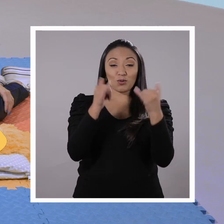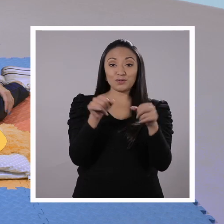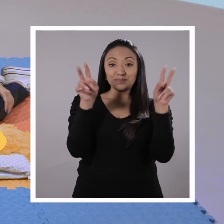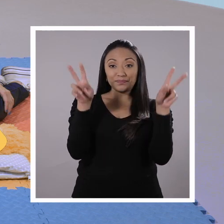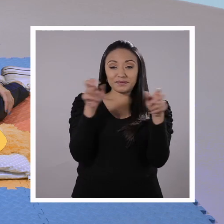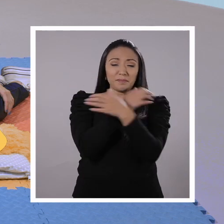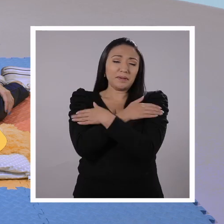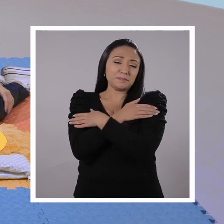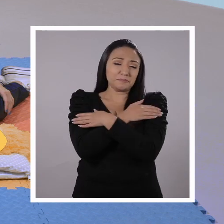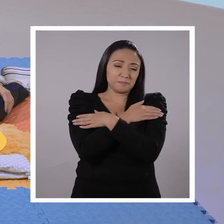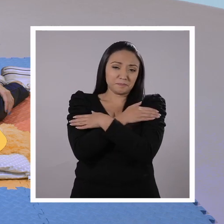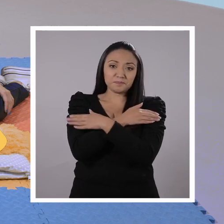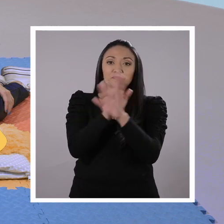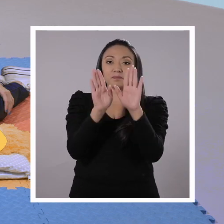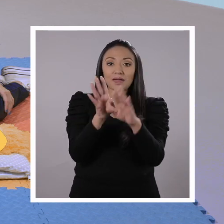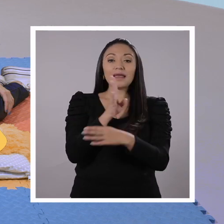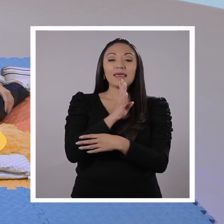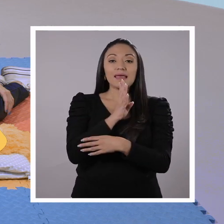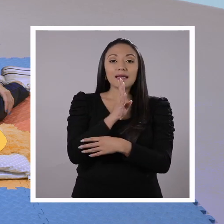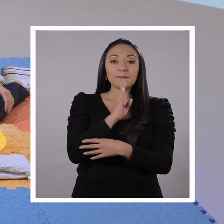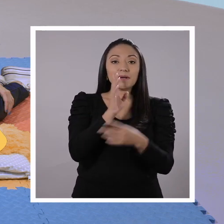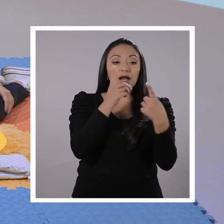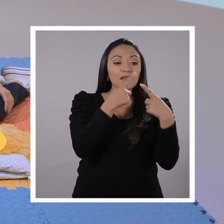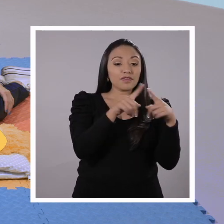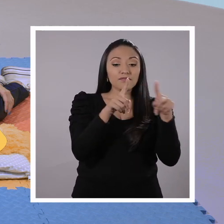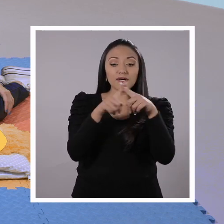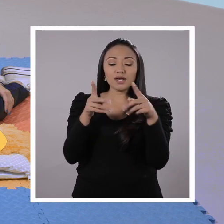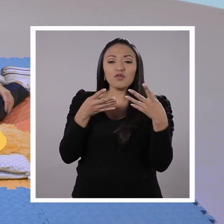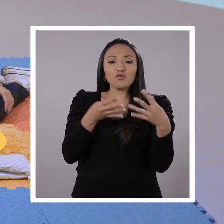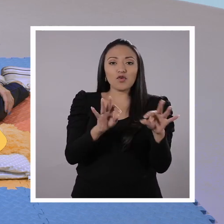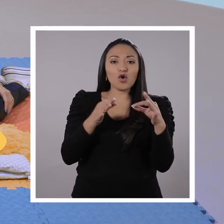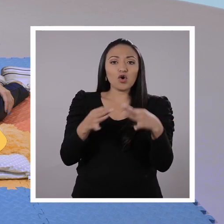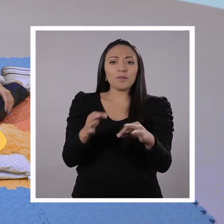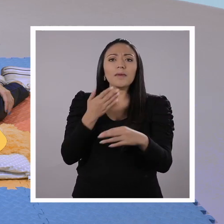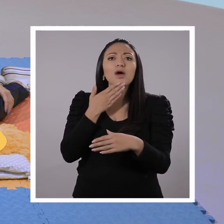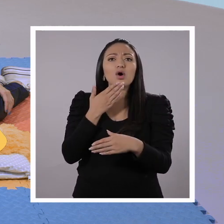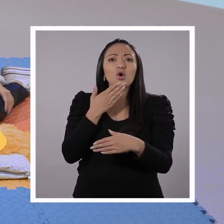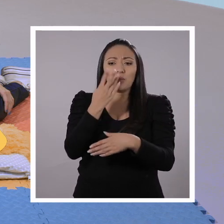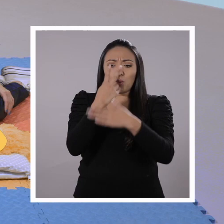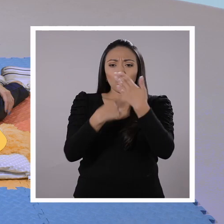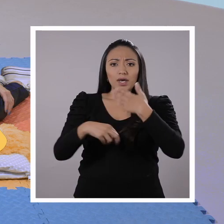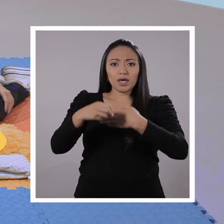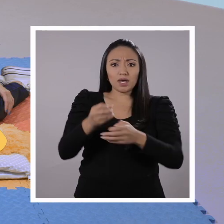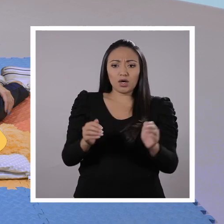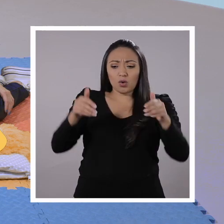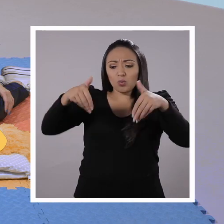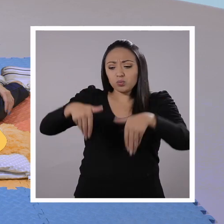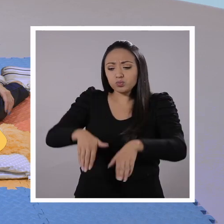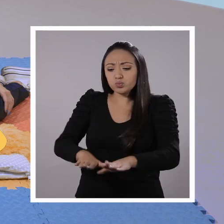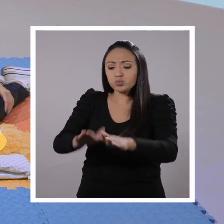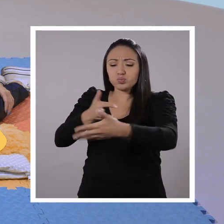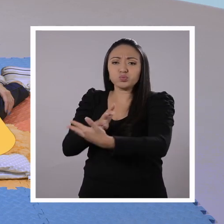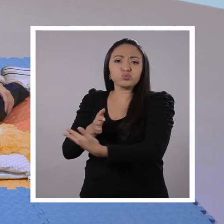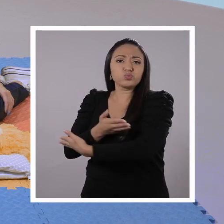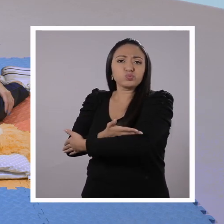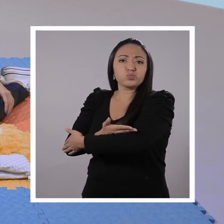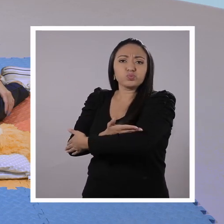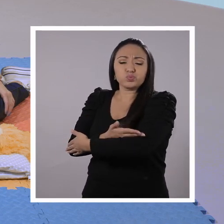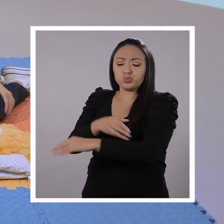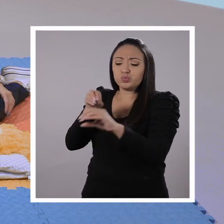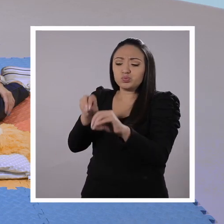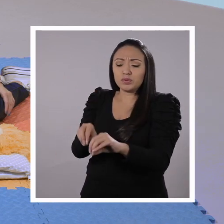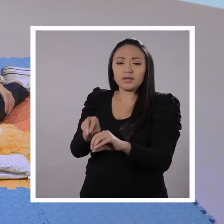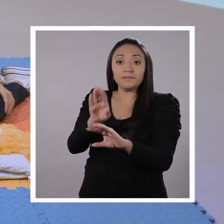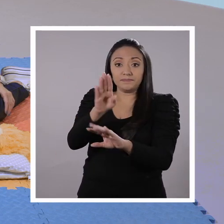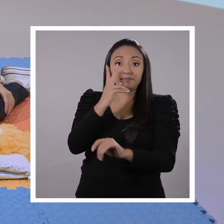Hoy, en nuestro segmento Apapachar, vamos a hablar de las diferentes formas de acunar a nuestro bebé. Así que tenemos a la experta, la profe